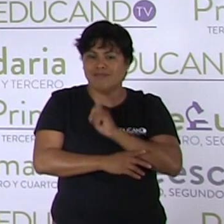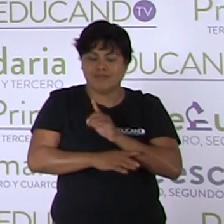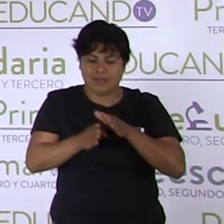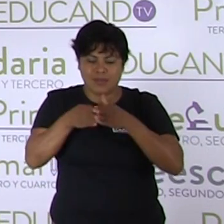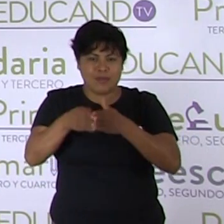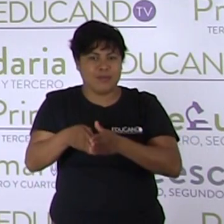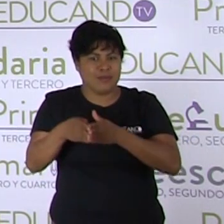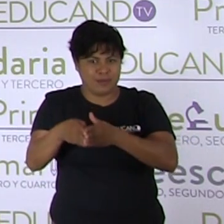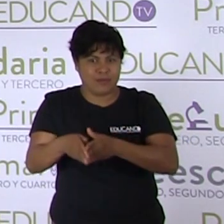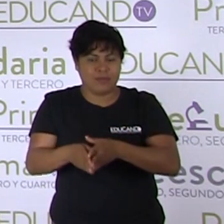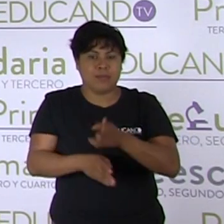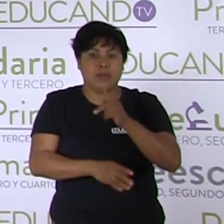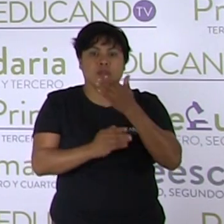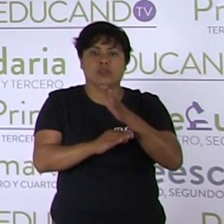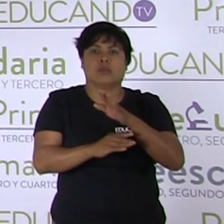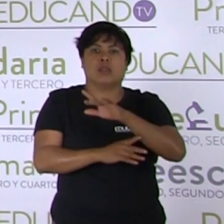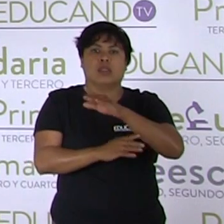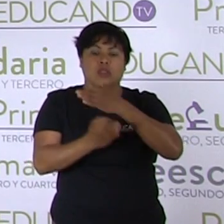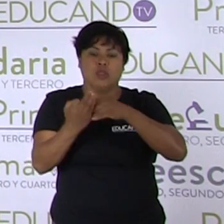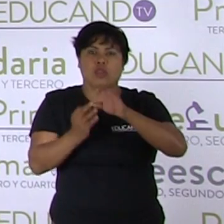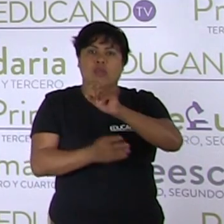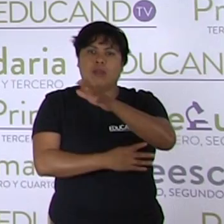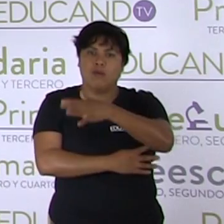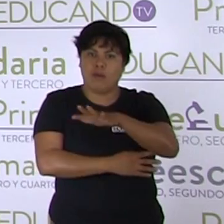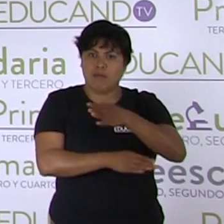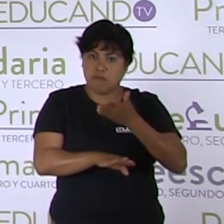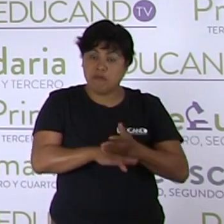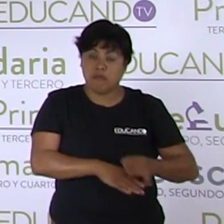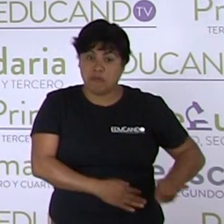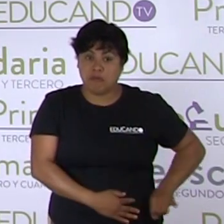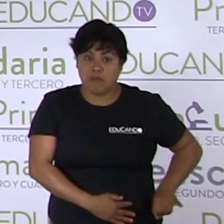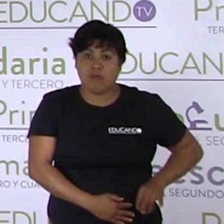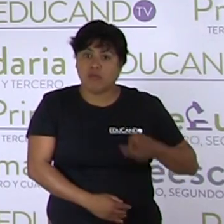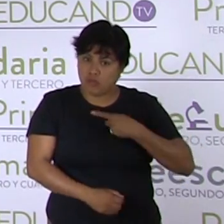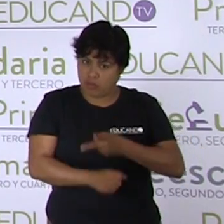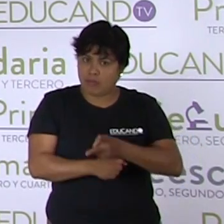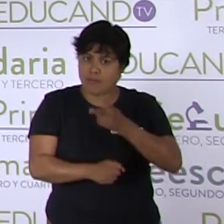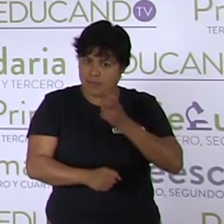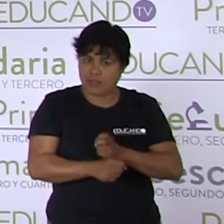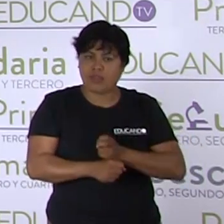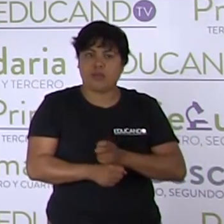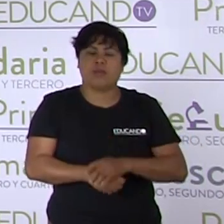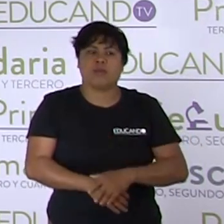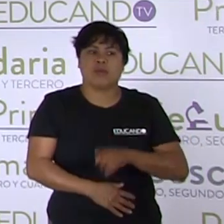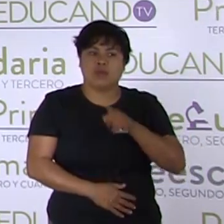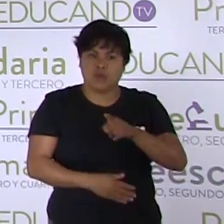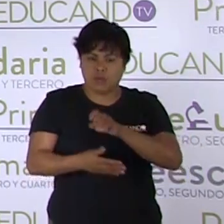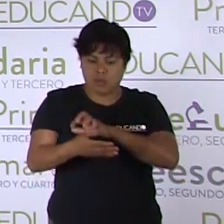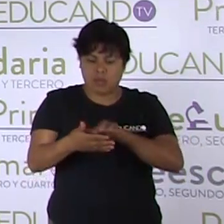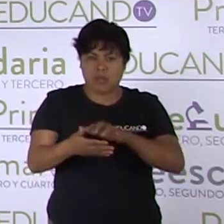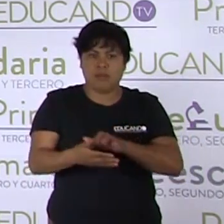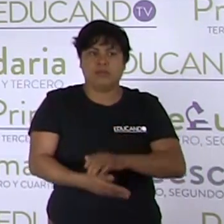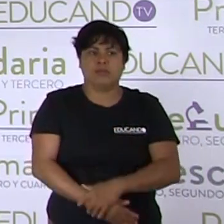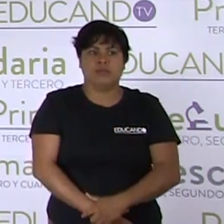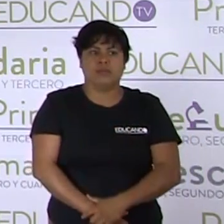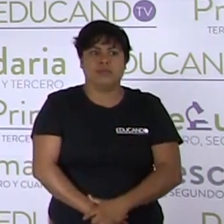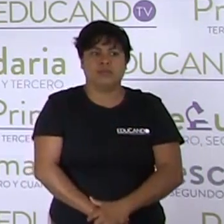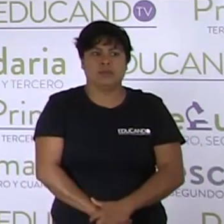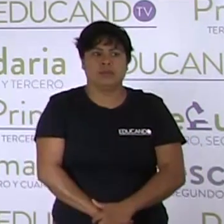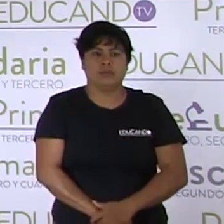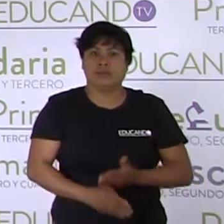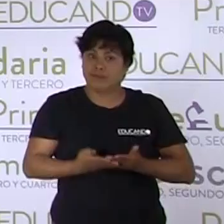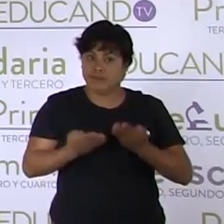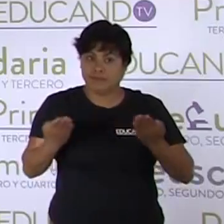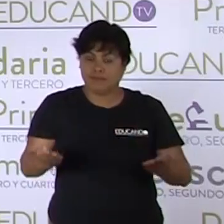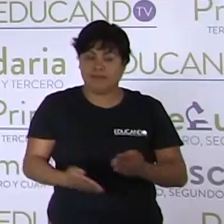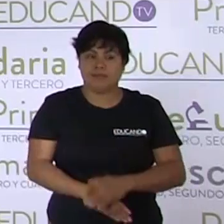pero sobre todo del mar. Muy interesante. Te invito pues que leamos.